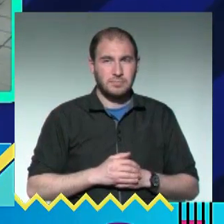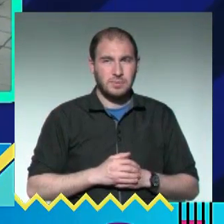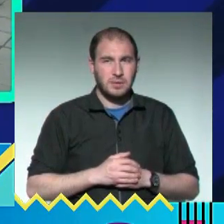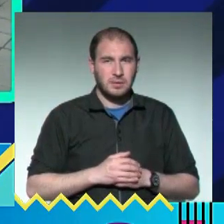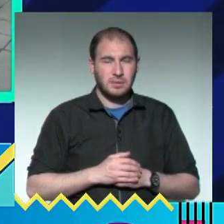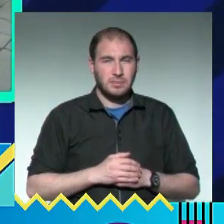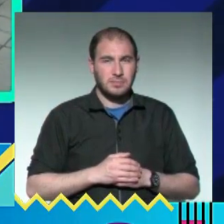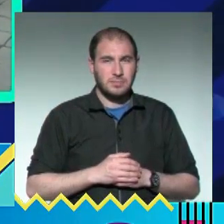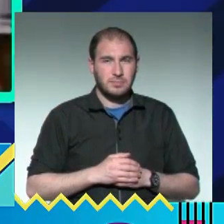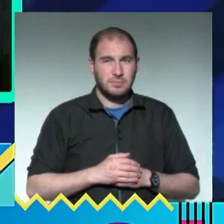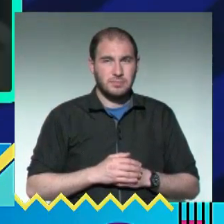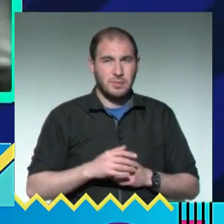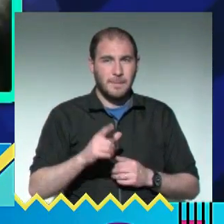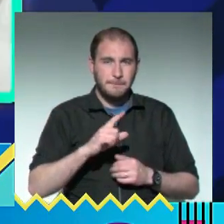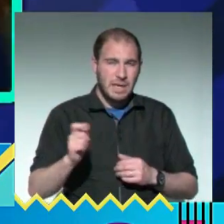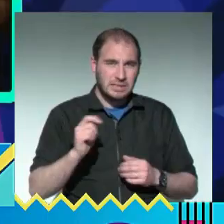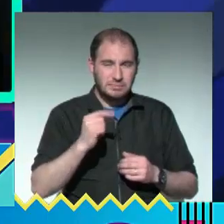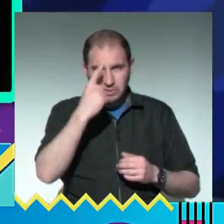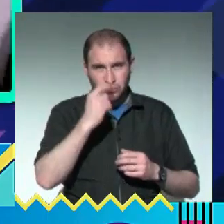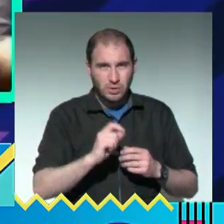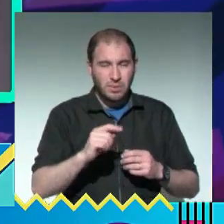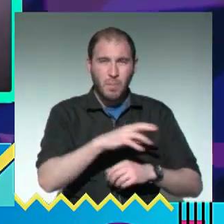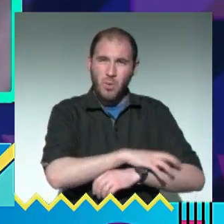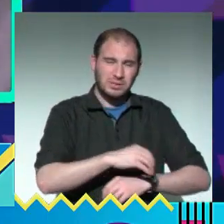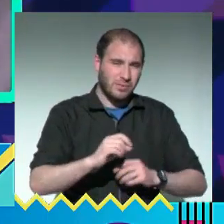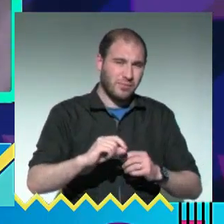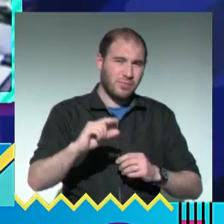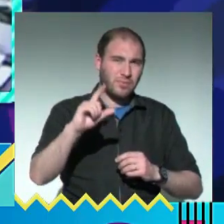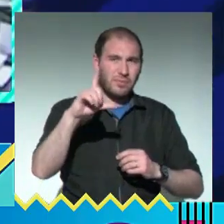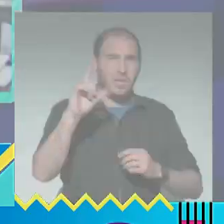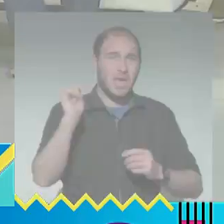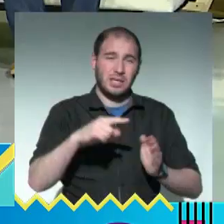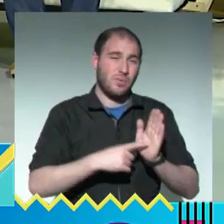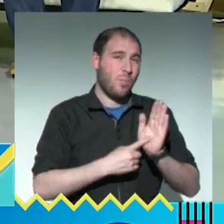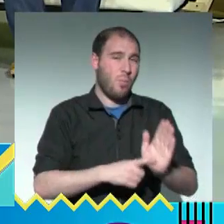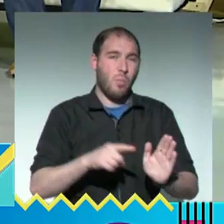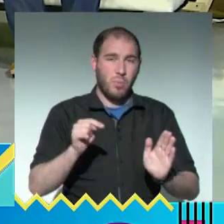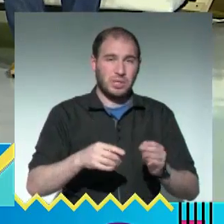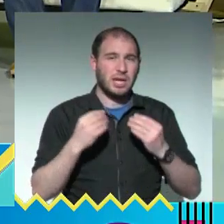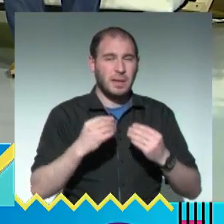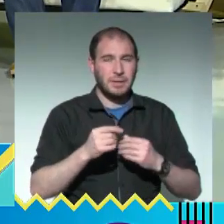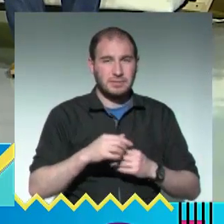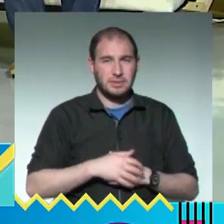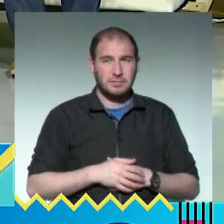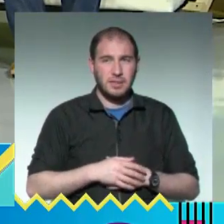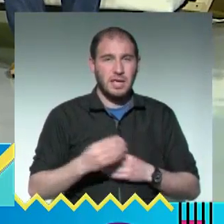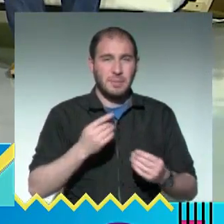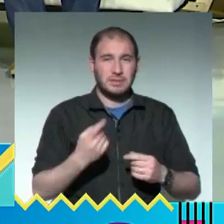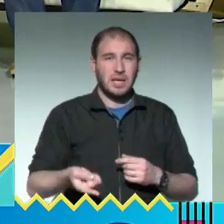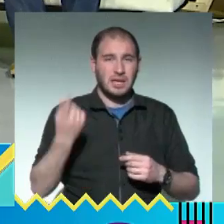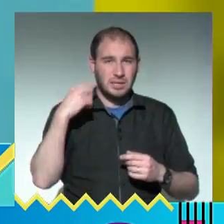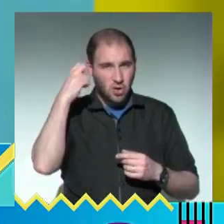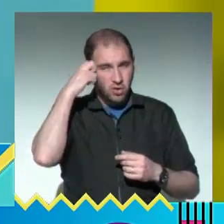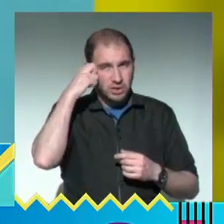Crece cada mes la indigencia, la pobreza, y eso es el reflejo de lo que está pasando, lo que pasó ayer en el